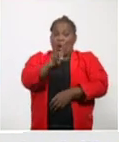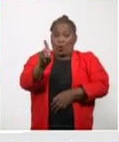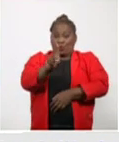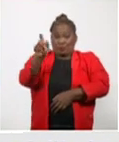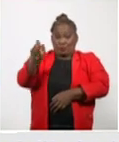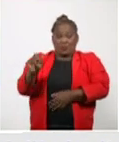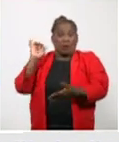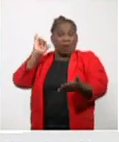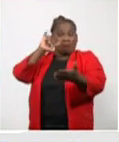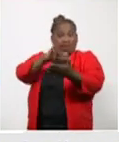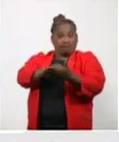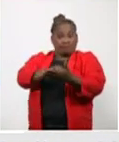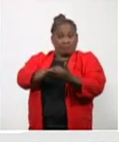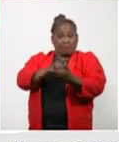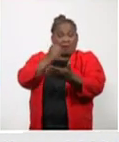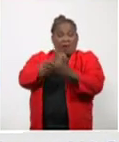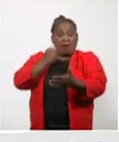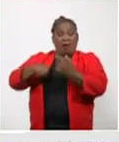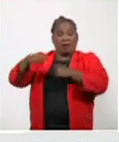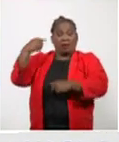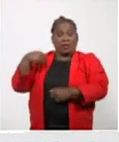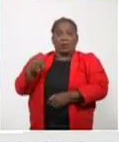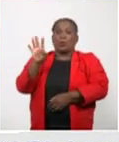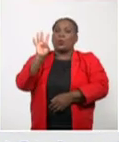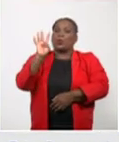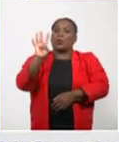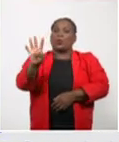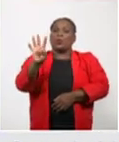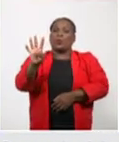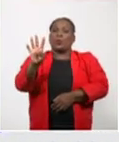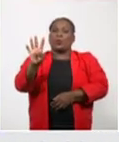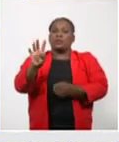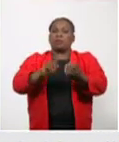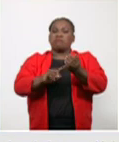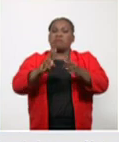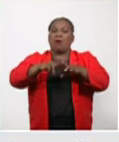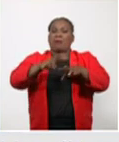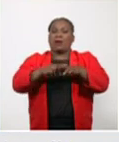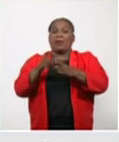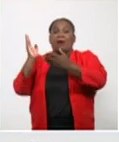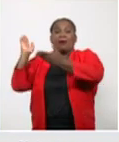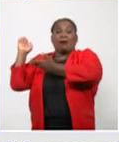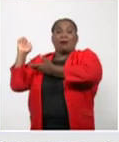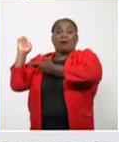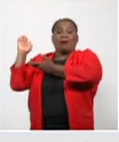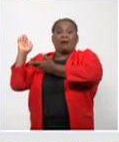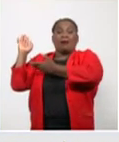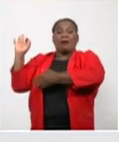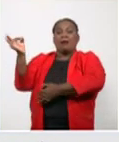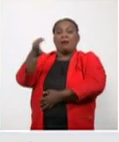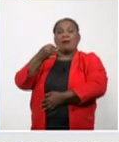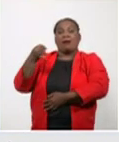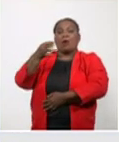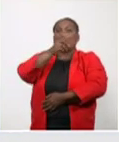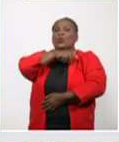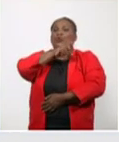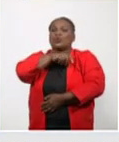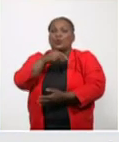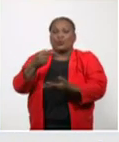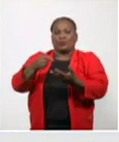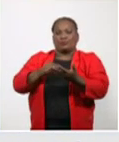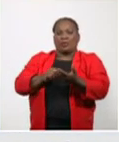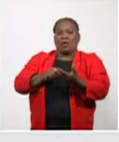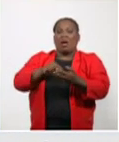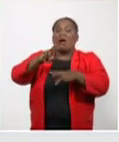ayer, pues son 4 de la provincia de La Habana, de los municipios Cotorro 1, Habana Vieja